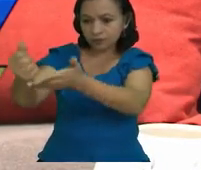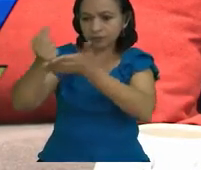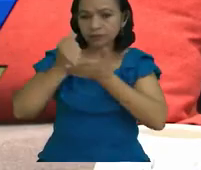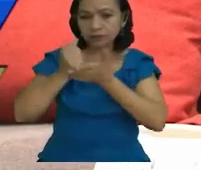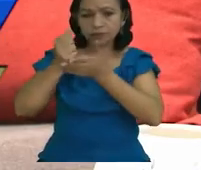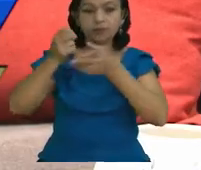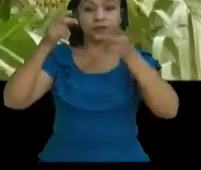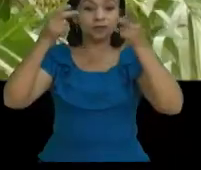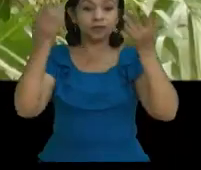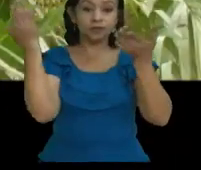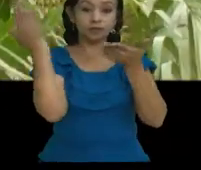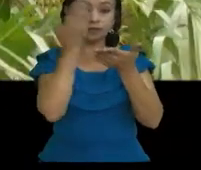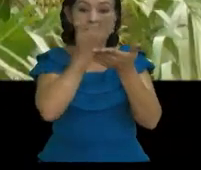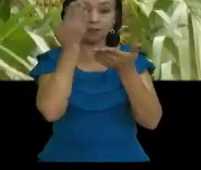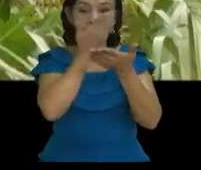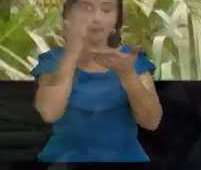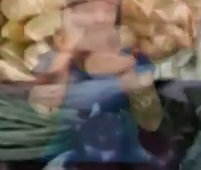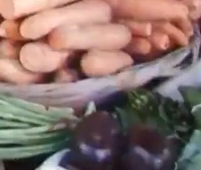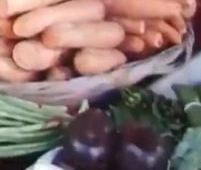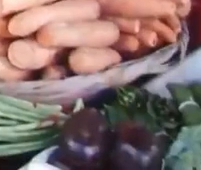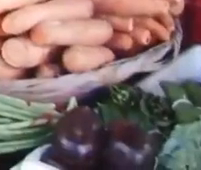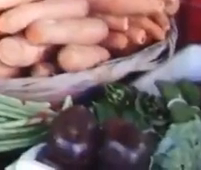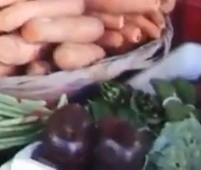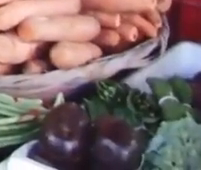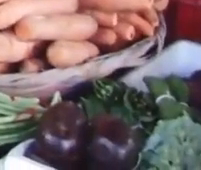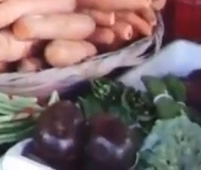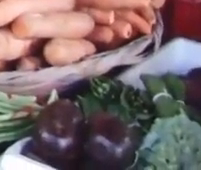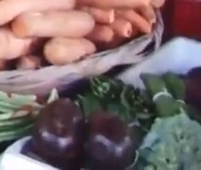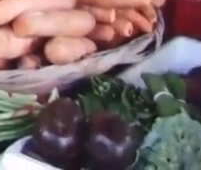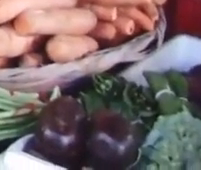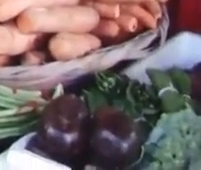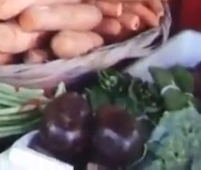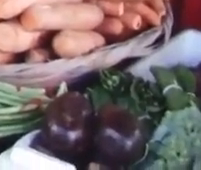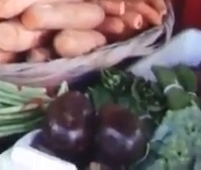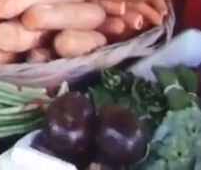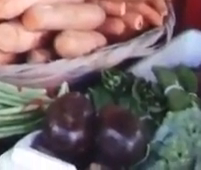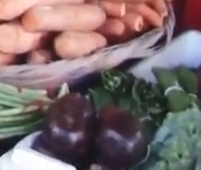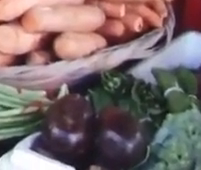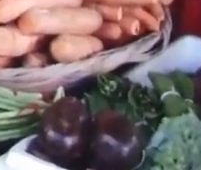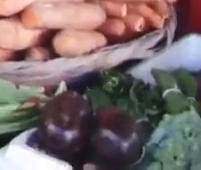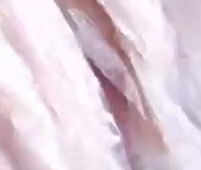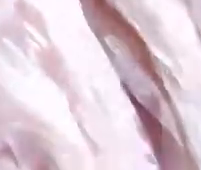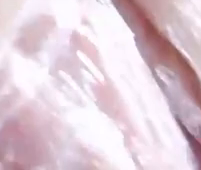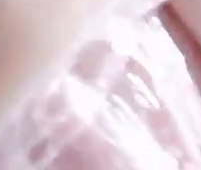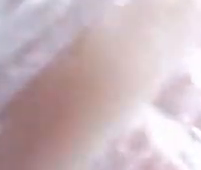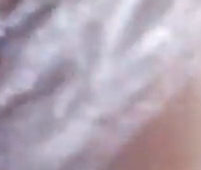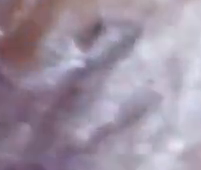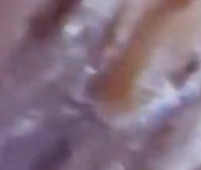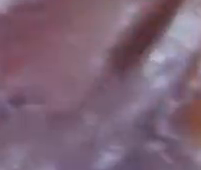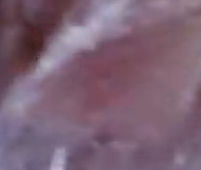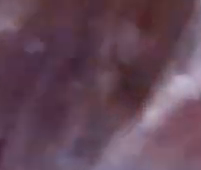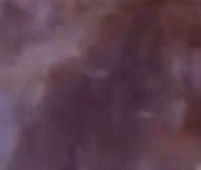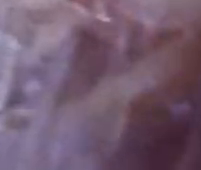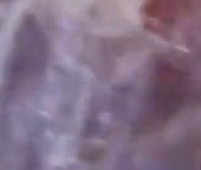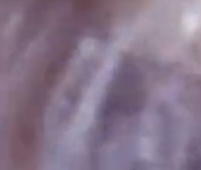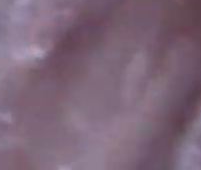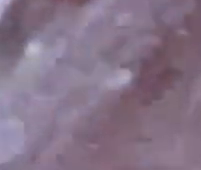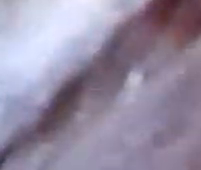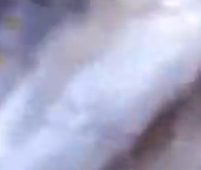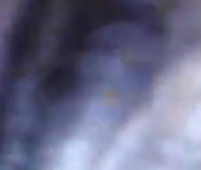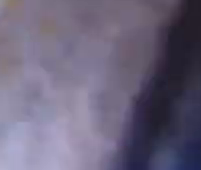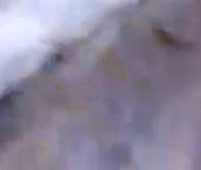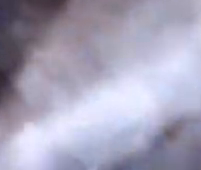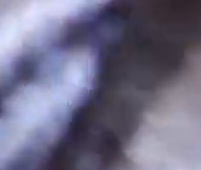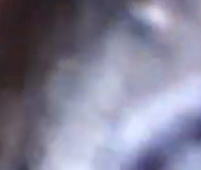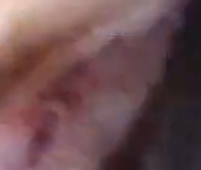donde ellos también hacen intercambios de conocimiento y experiencia, en pro de ir mejorando sobre todo la calidad genética de nuestros